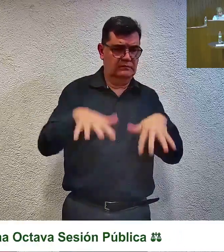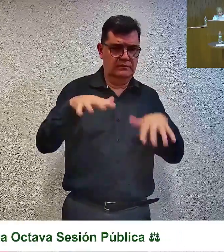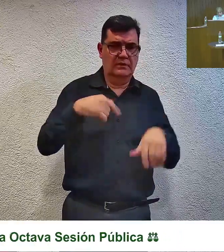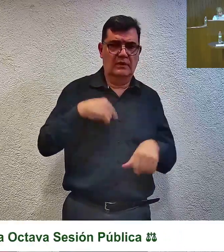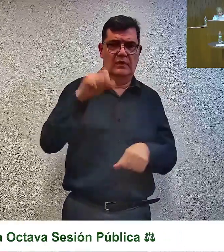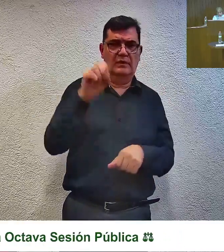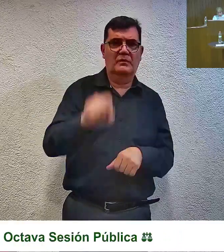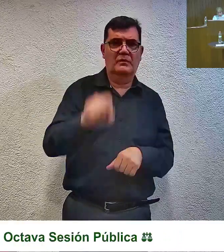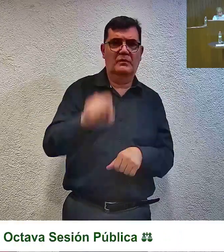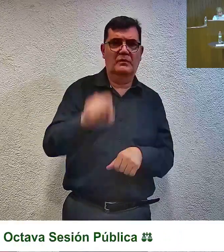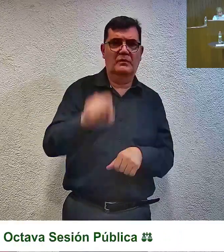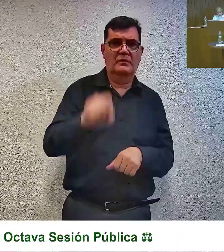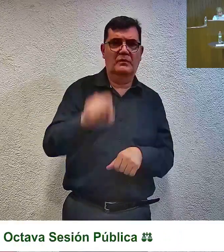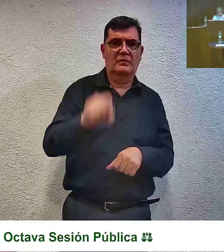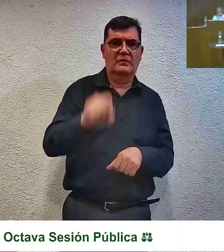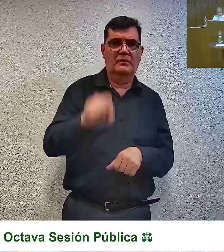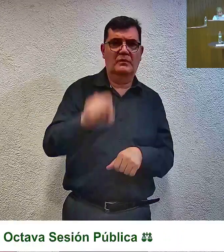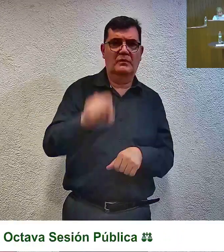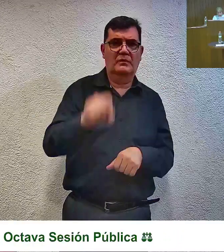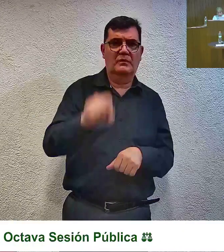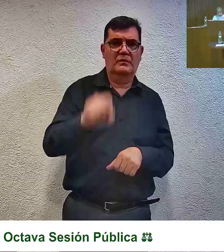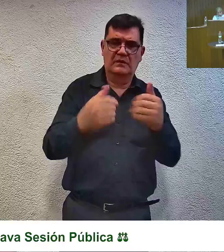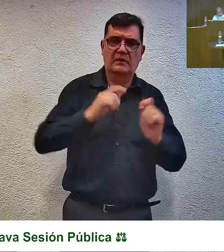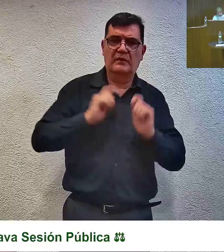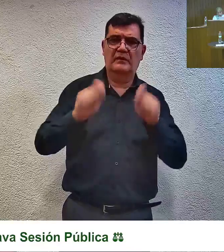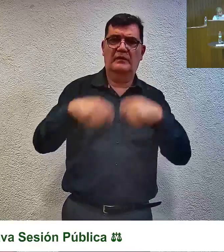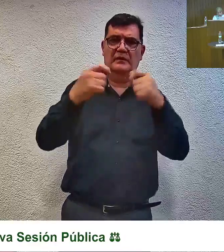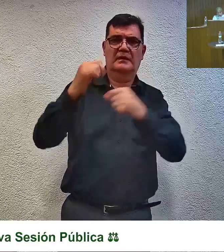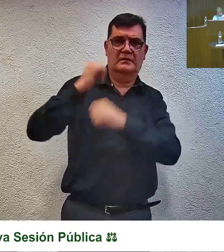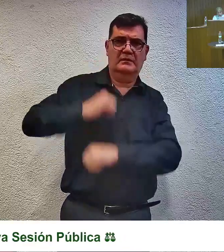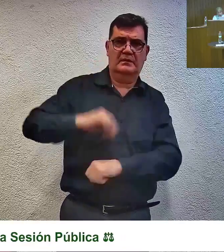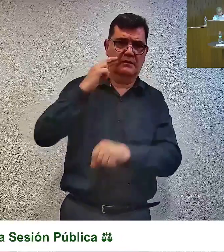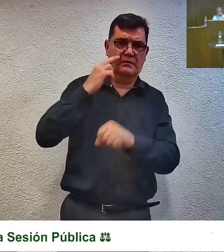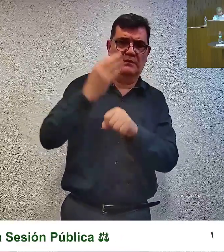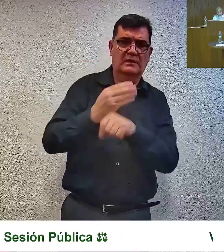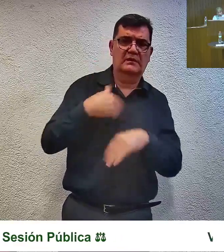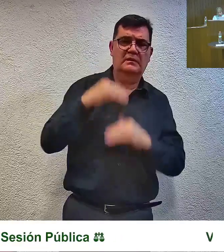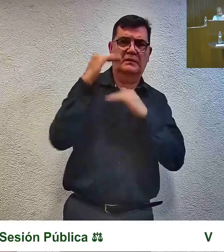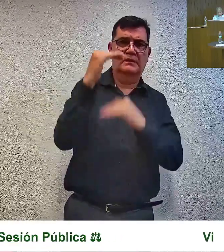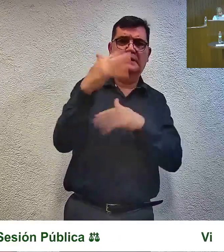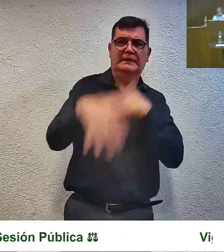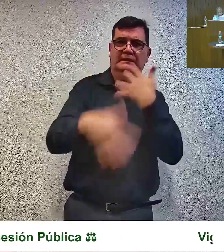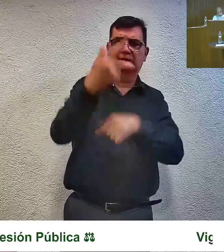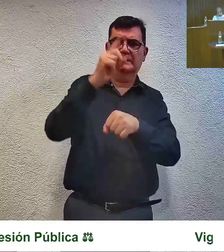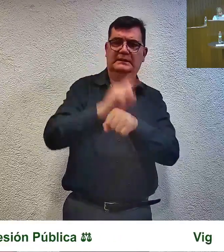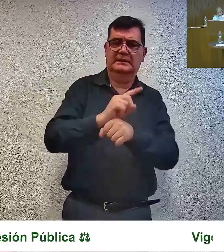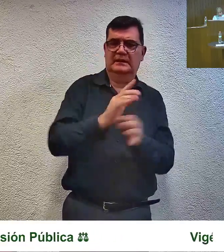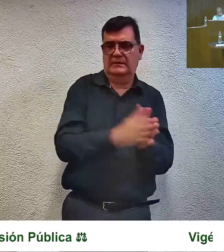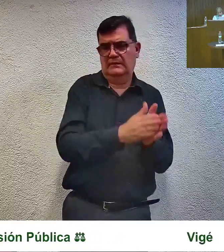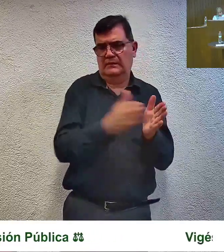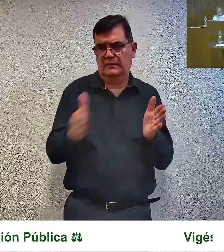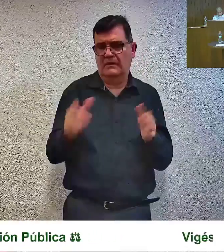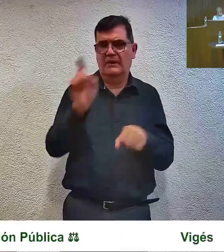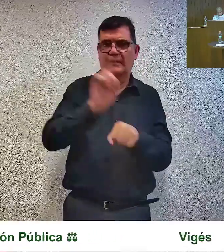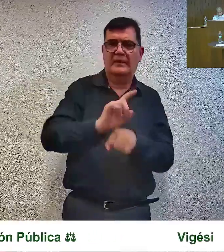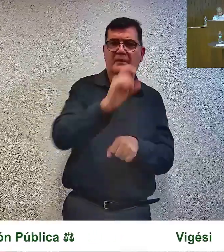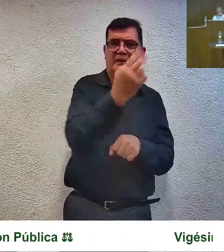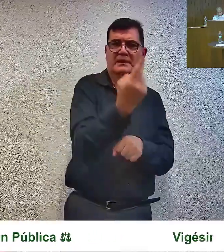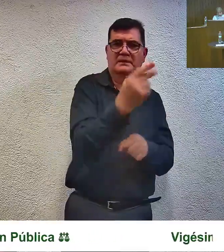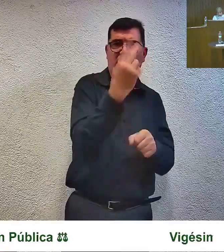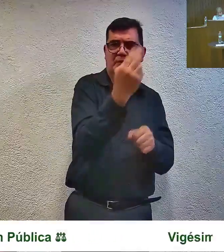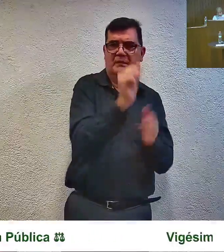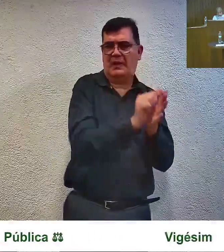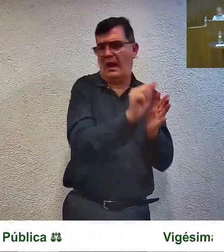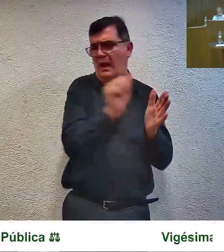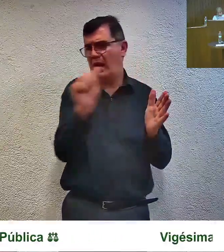este órgano jurisdiccional considera procedente conceder a la autoridad responsable un plazo de 15 días hábiles contados a partir del día 25 de